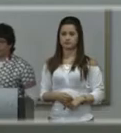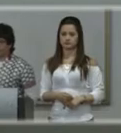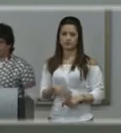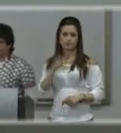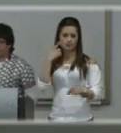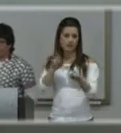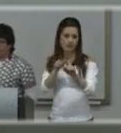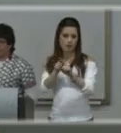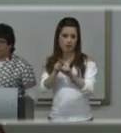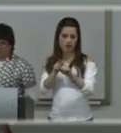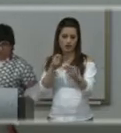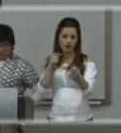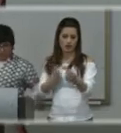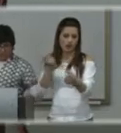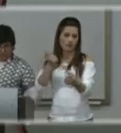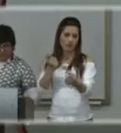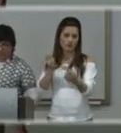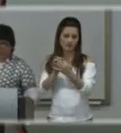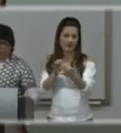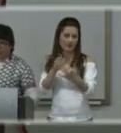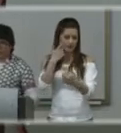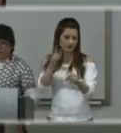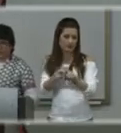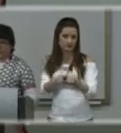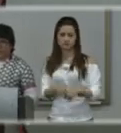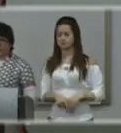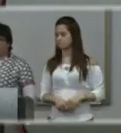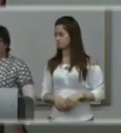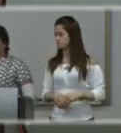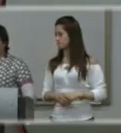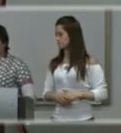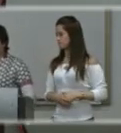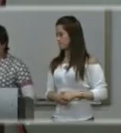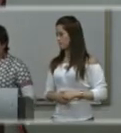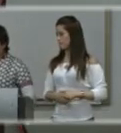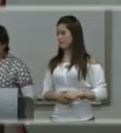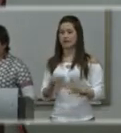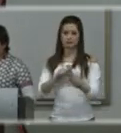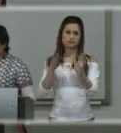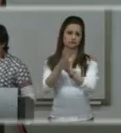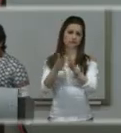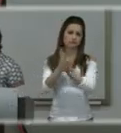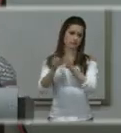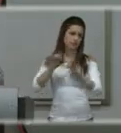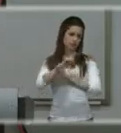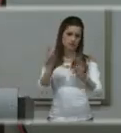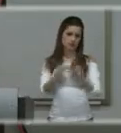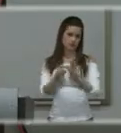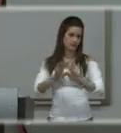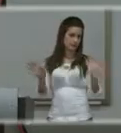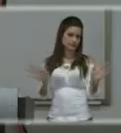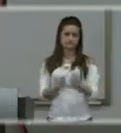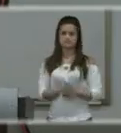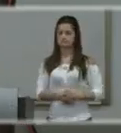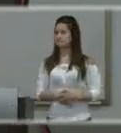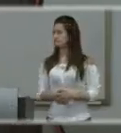guerra. Entonces, no, esto no. Eso era como todo lo que quería compartir con ustedes